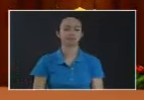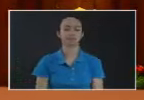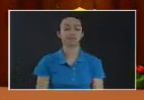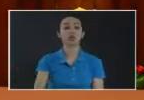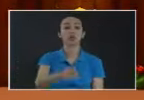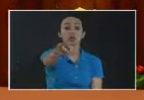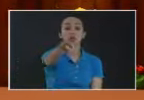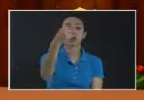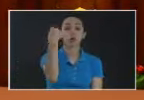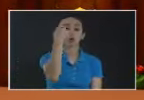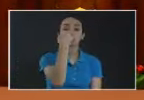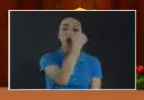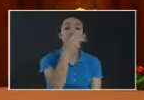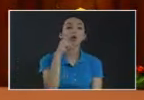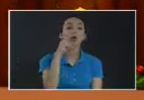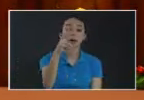Tus ojos lo van a ver.